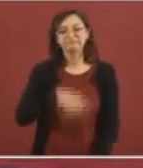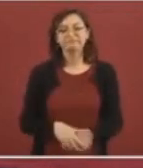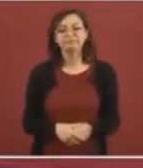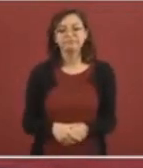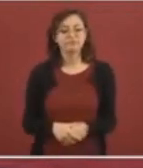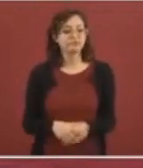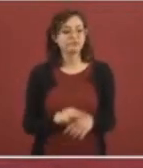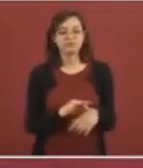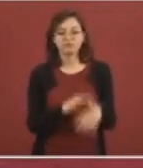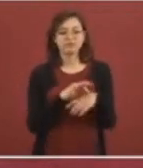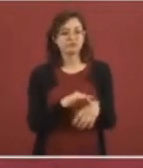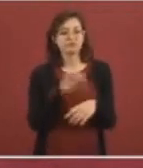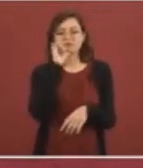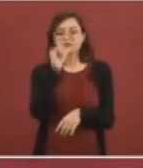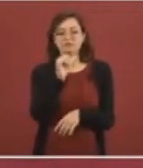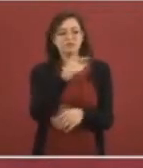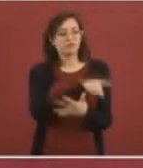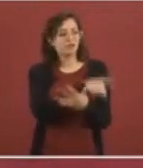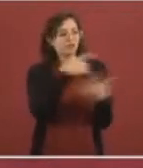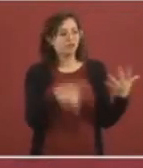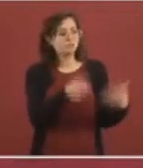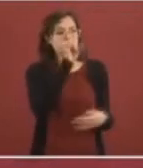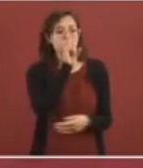no era real.